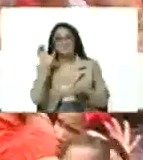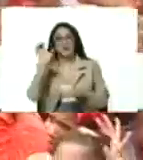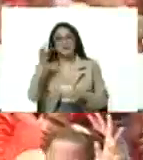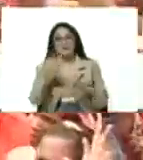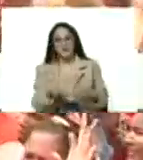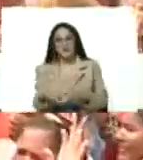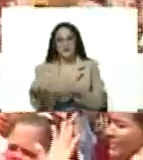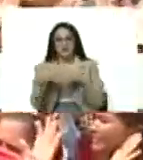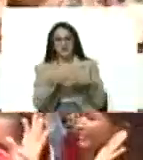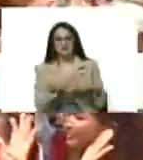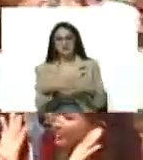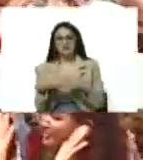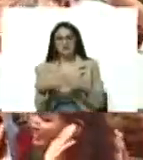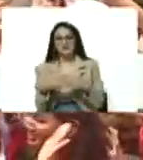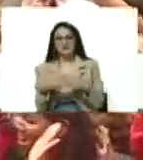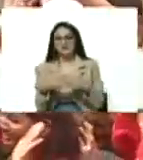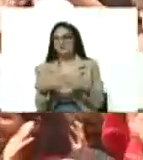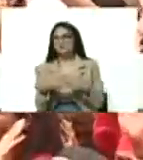norteamericano